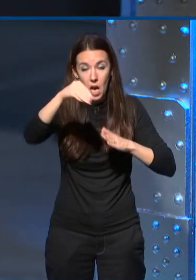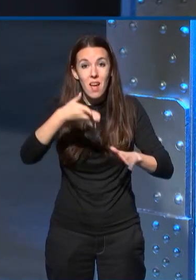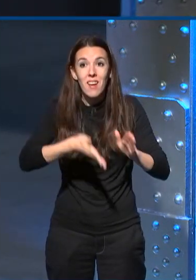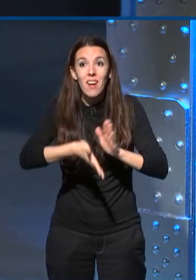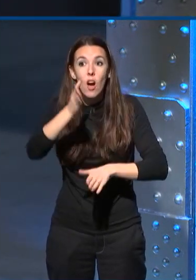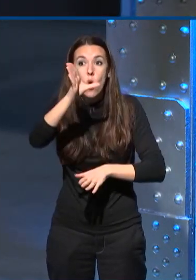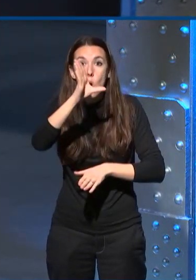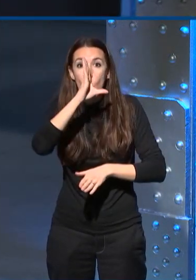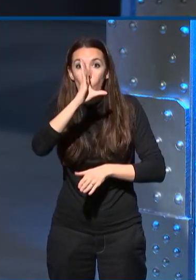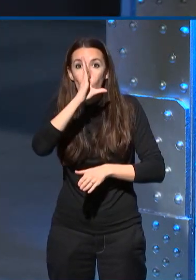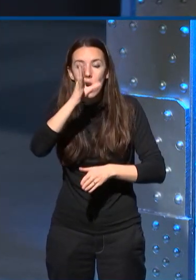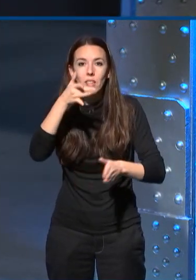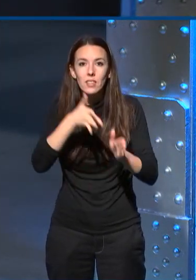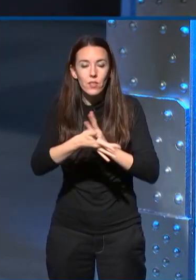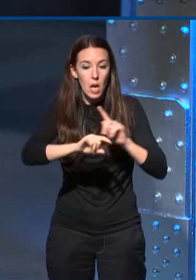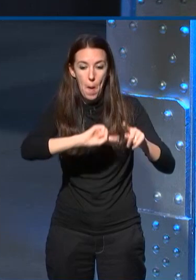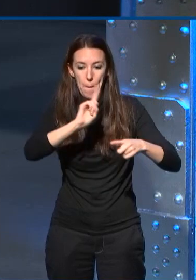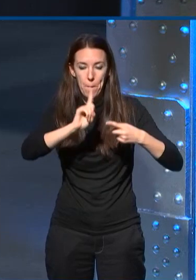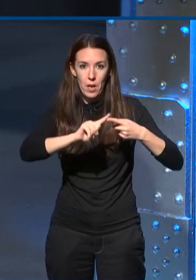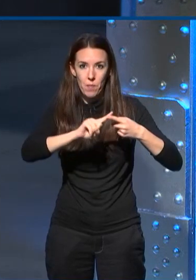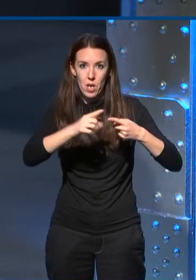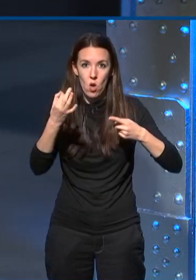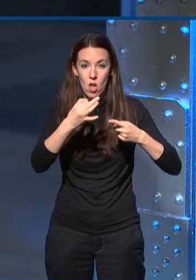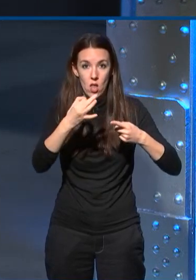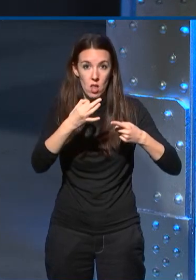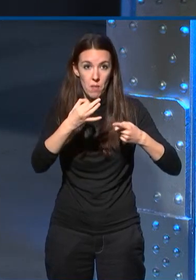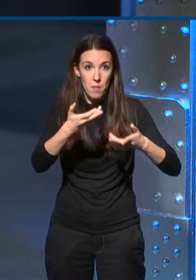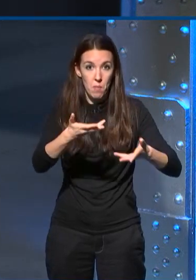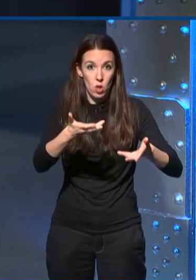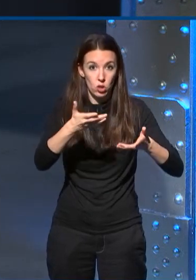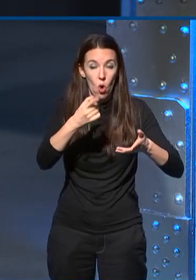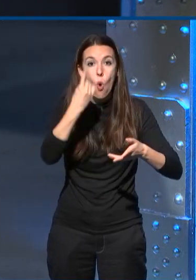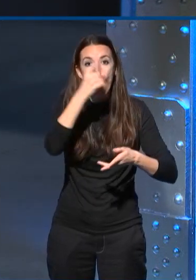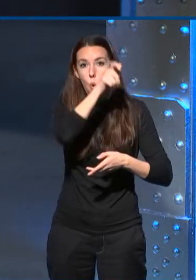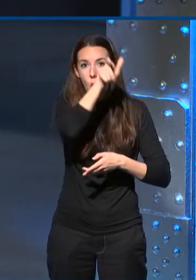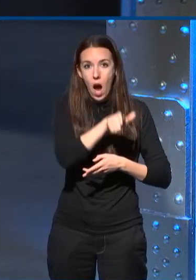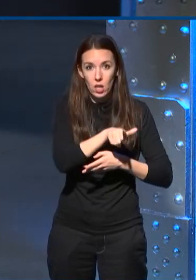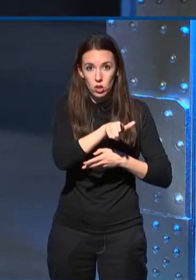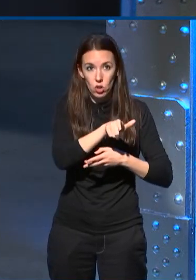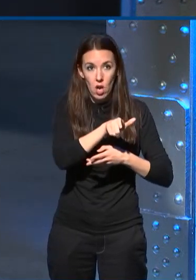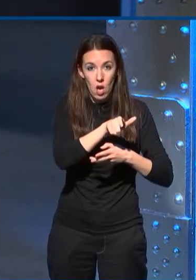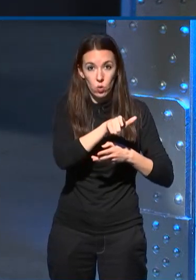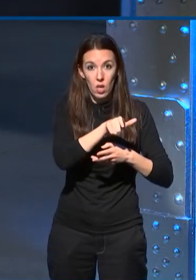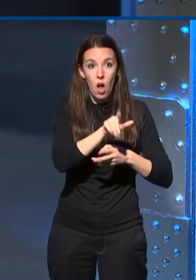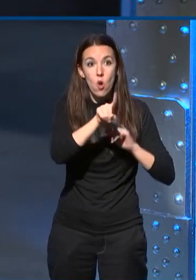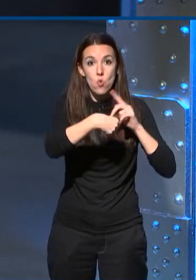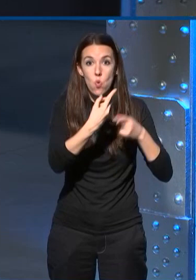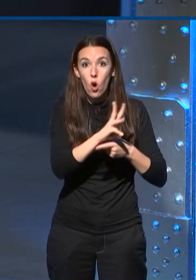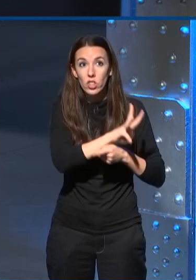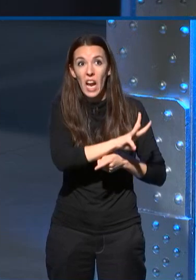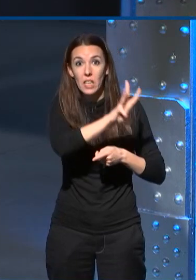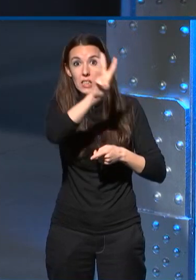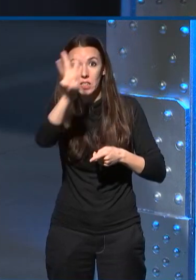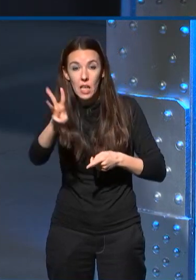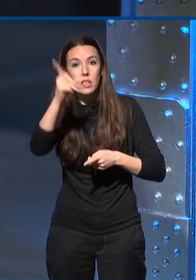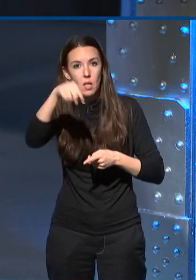fue, pues primero hemos tenido que a Gagarin, se llevó un astronauta, después se llevaron a 3 astronautas. También eran